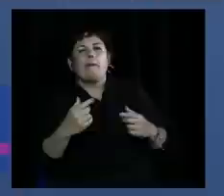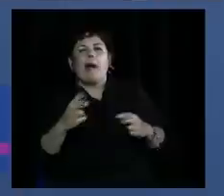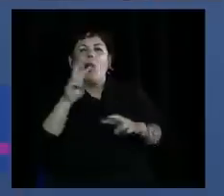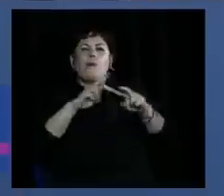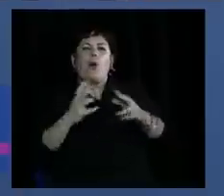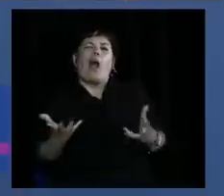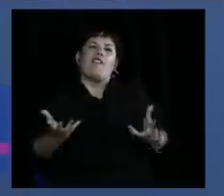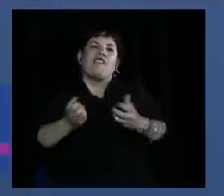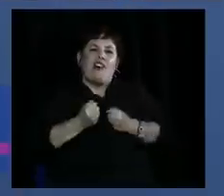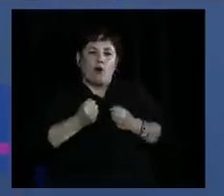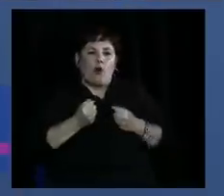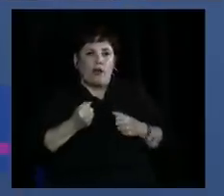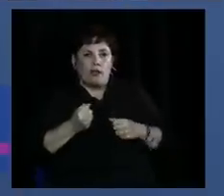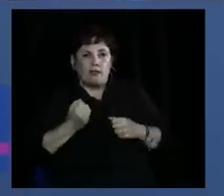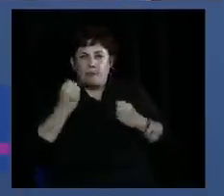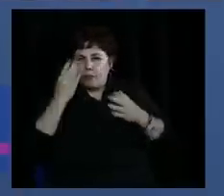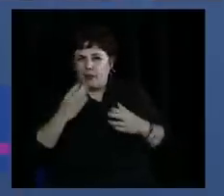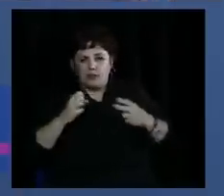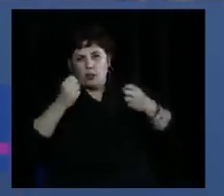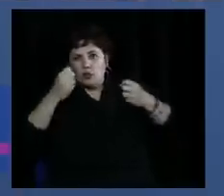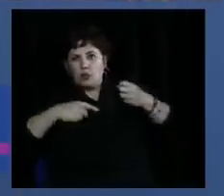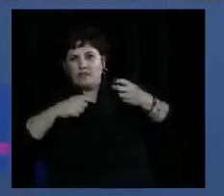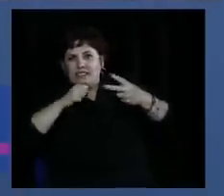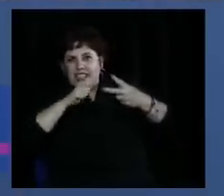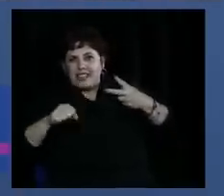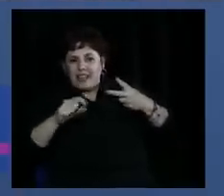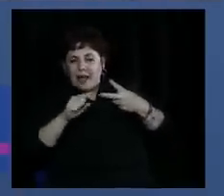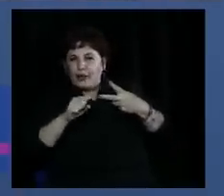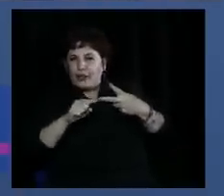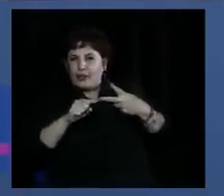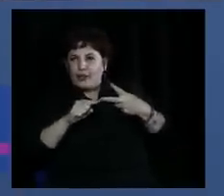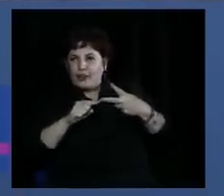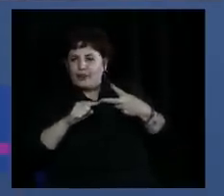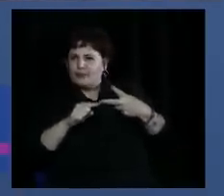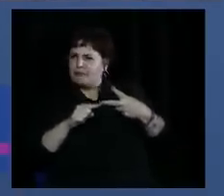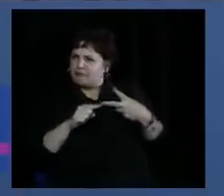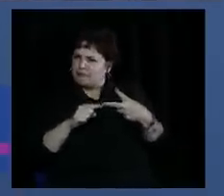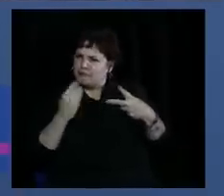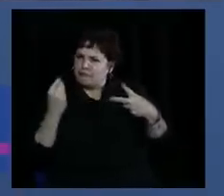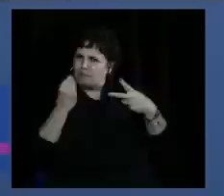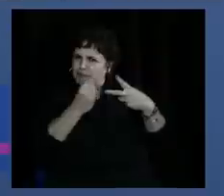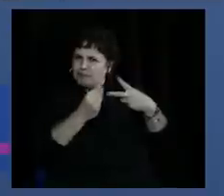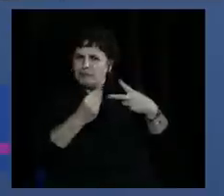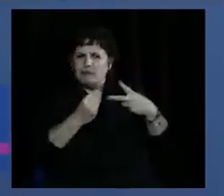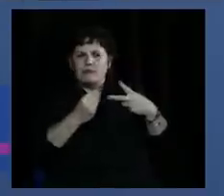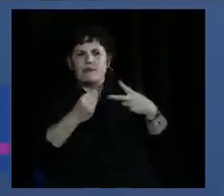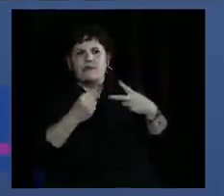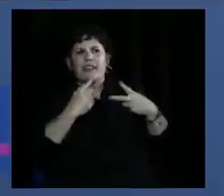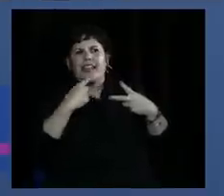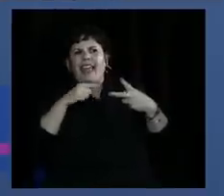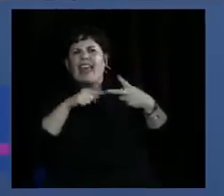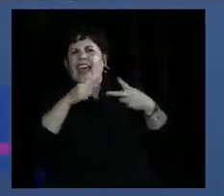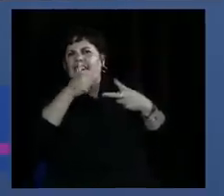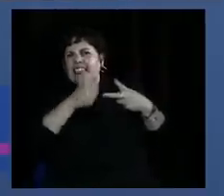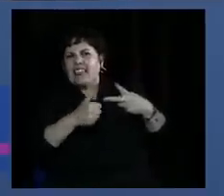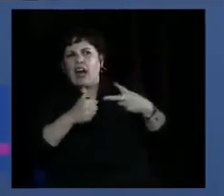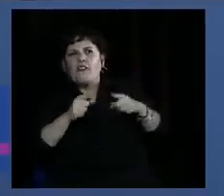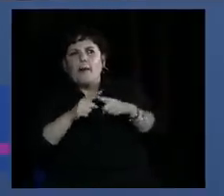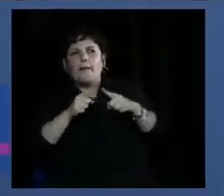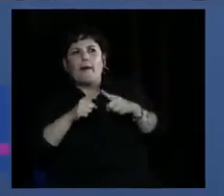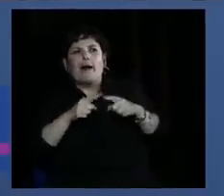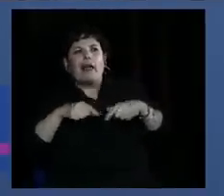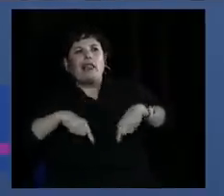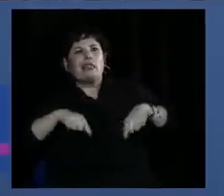podía sospechar desde la designación de Casteldebat, que siempre uno se imaginó, creo que alguna vez lo hablamos con Botinelli, que estaba para distribuir entre